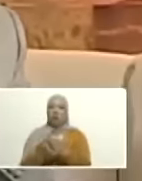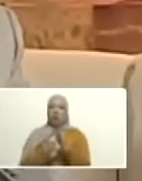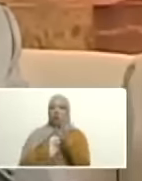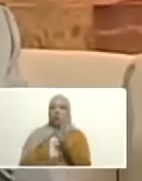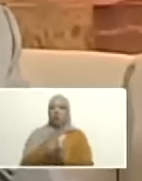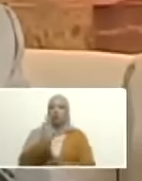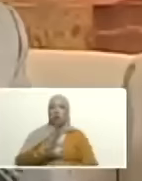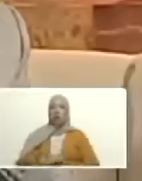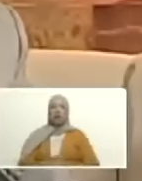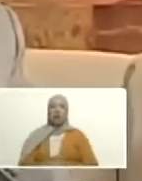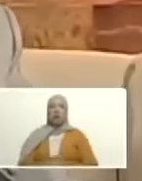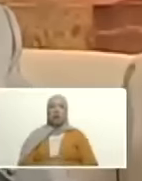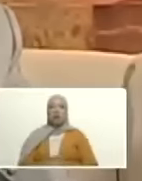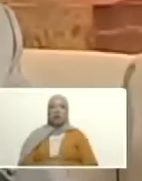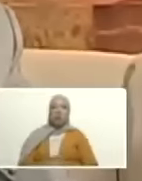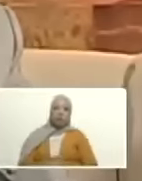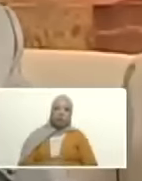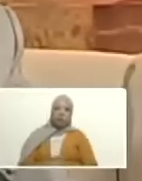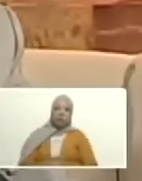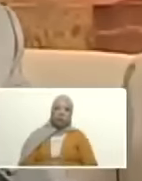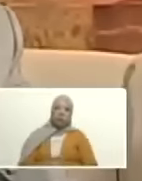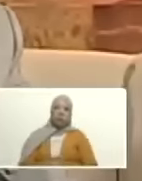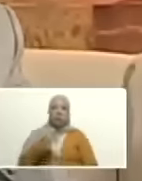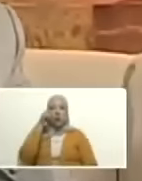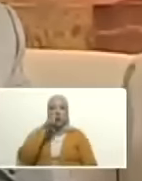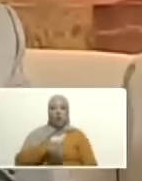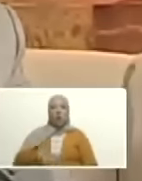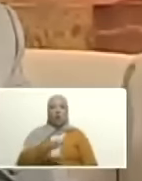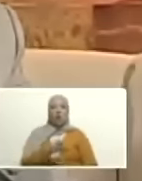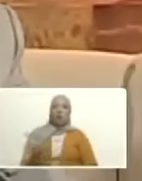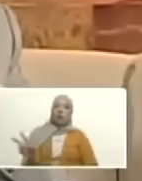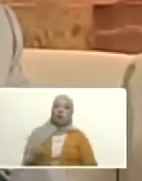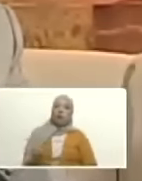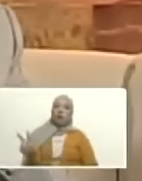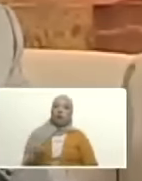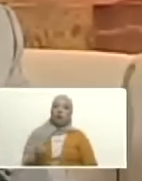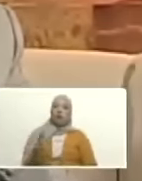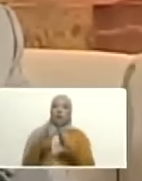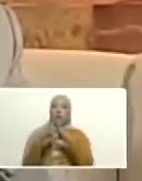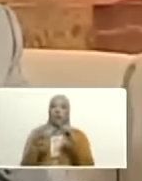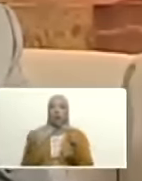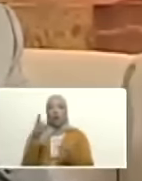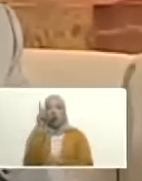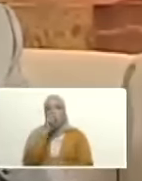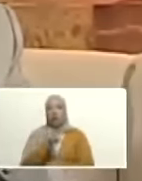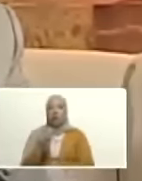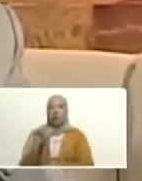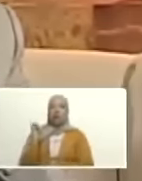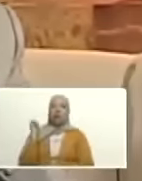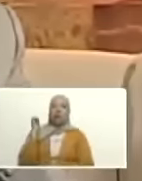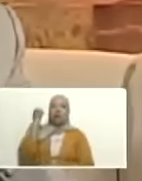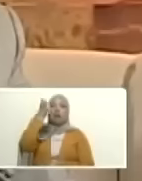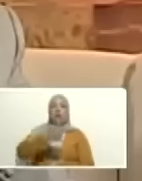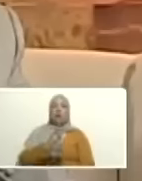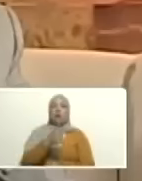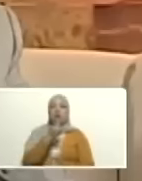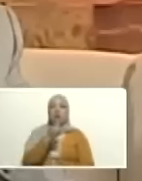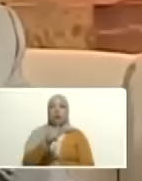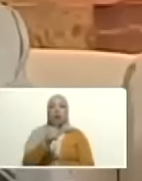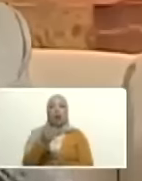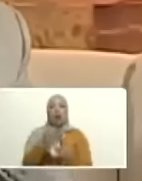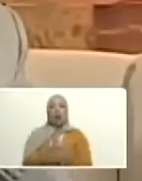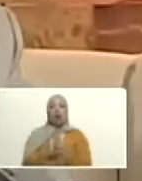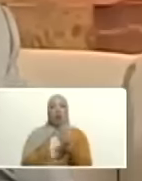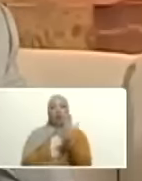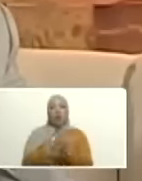camino, una trayectoria. Y el pueblo venezolano en todos estos años de agresión ha creído en sí mismo,